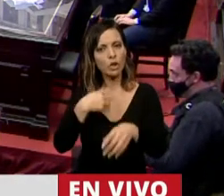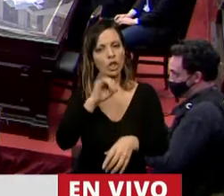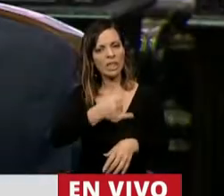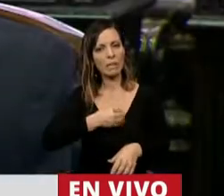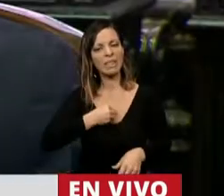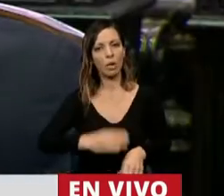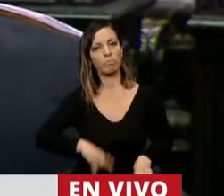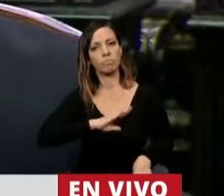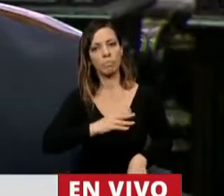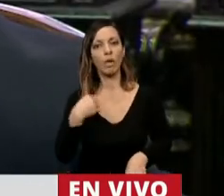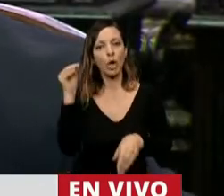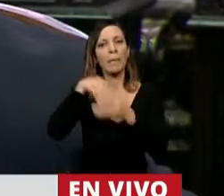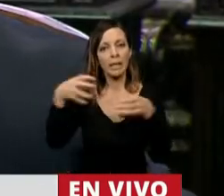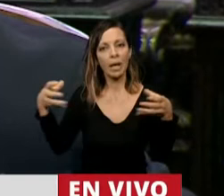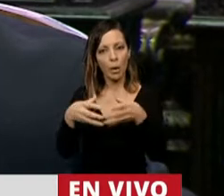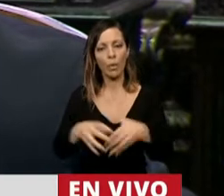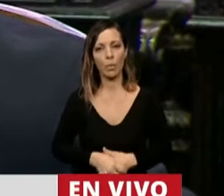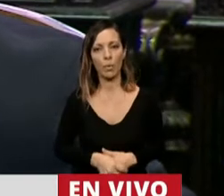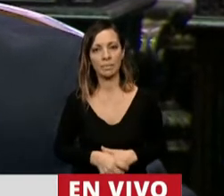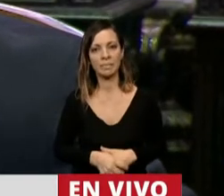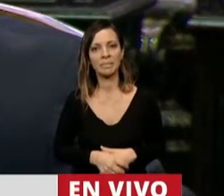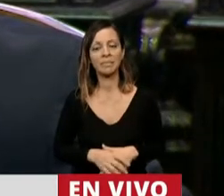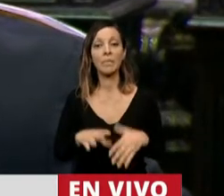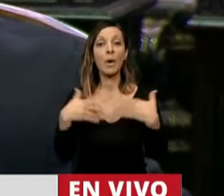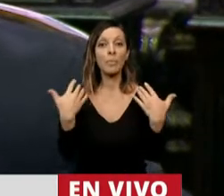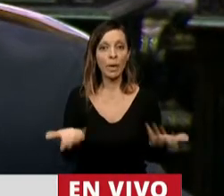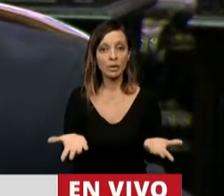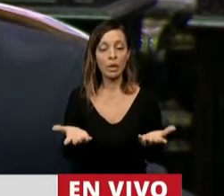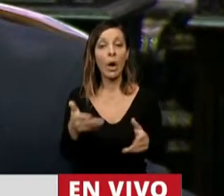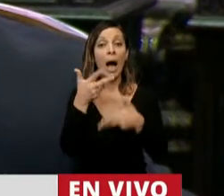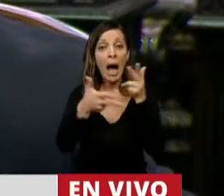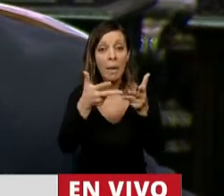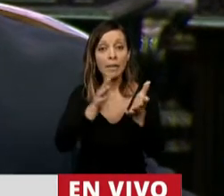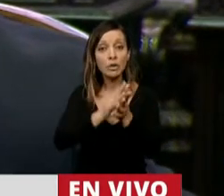porque integro el interbloque. Razón por la cual hablar de Emilio Monzó,